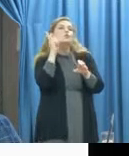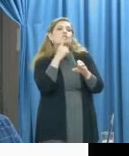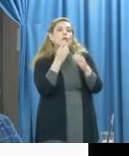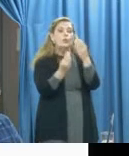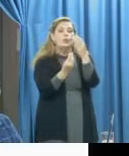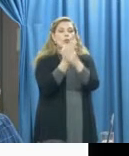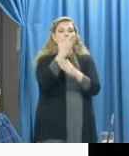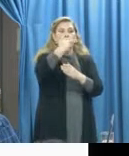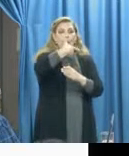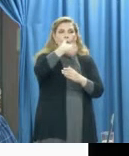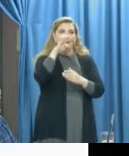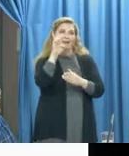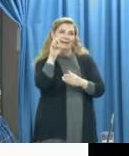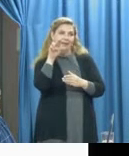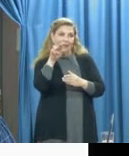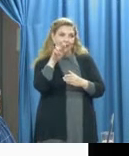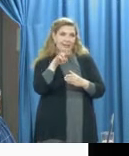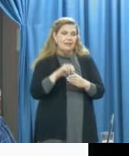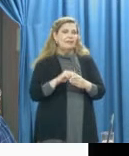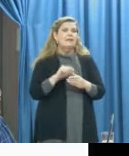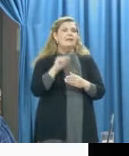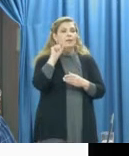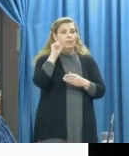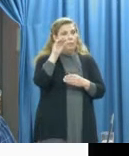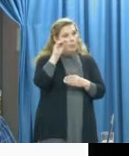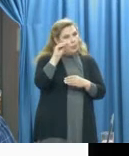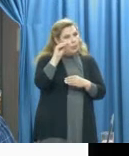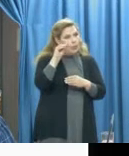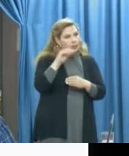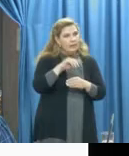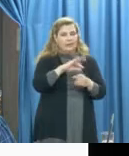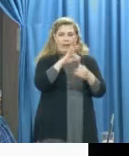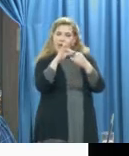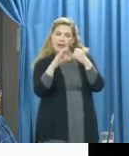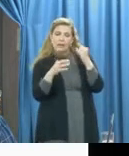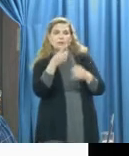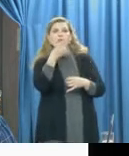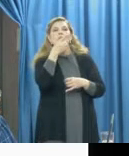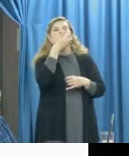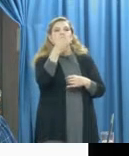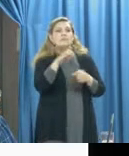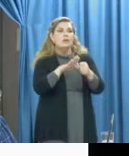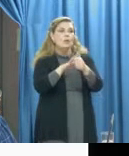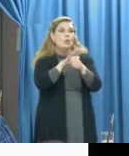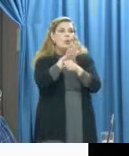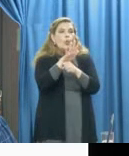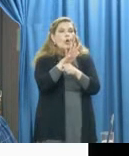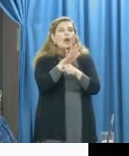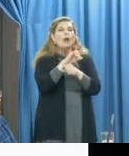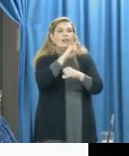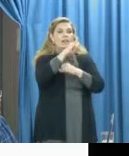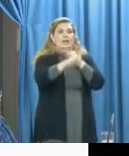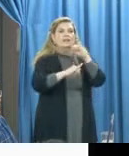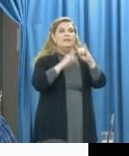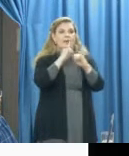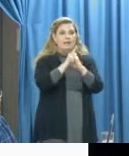gen, inmediatamente la suben. Al final se las dejo, esta página es buenísima.